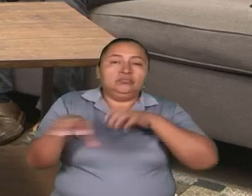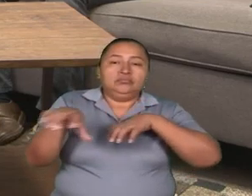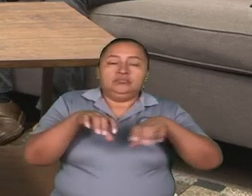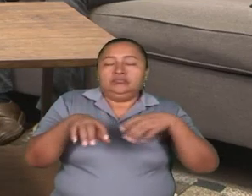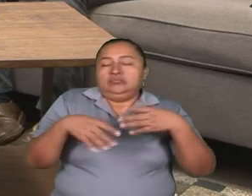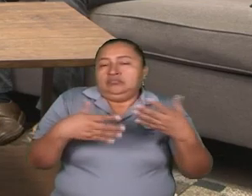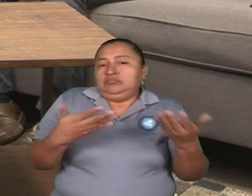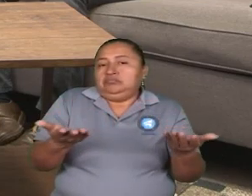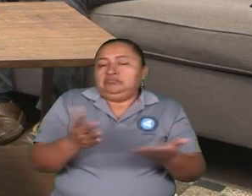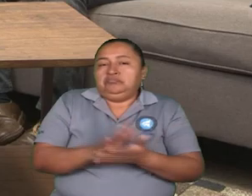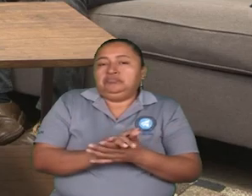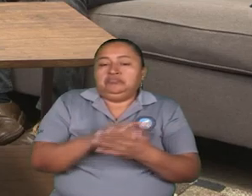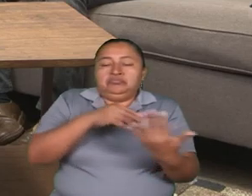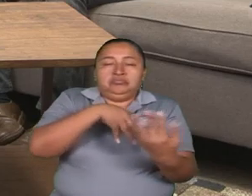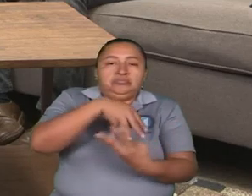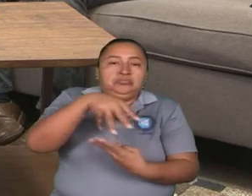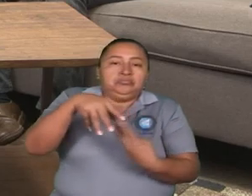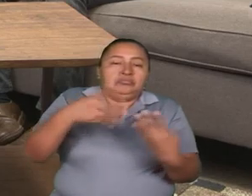trabajando de la mano con ellos, ellos también